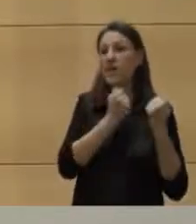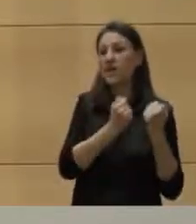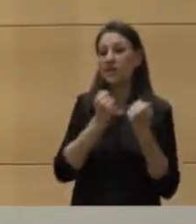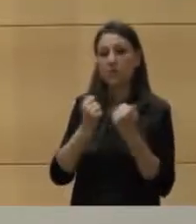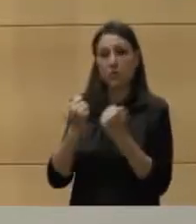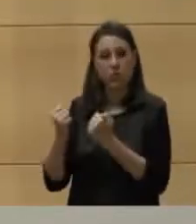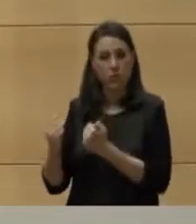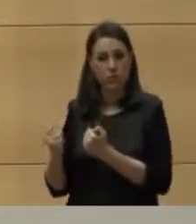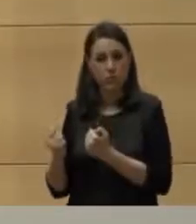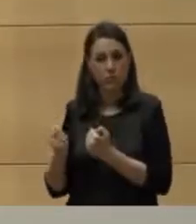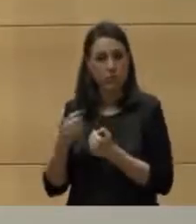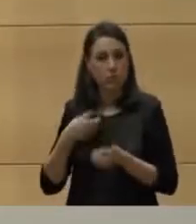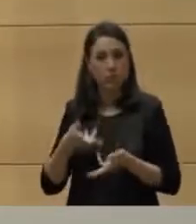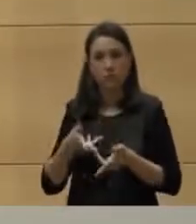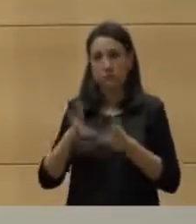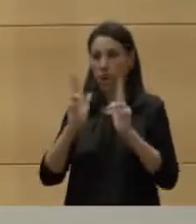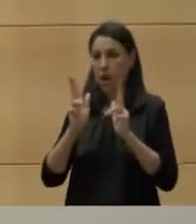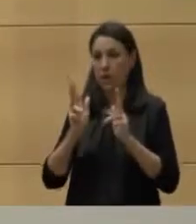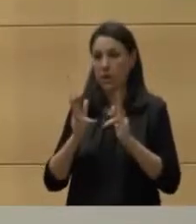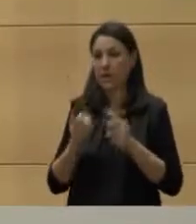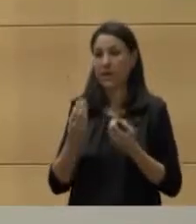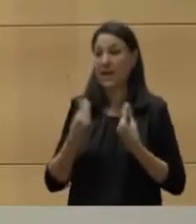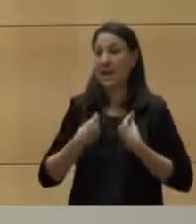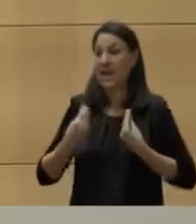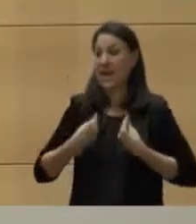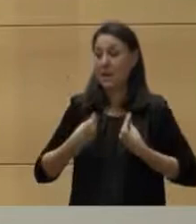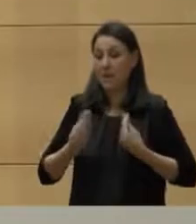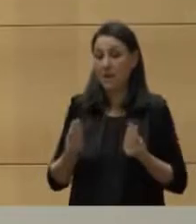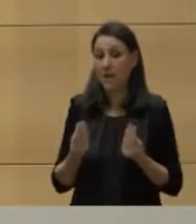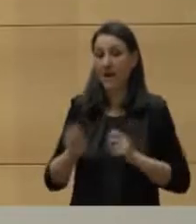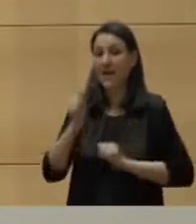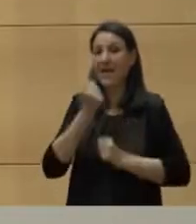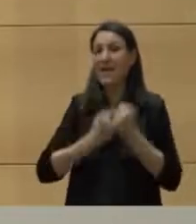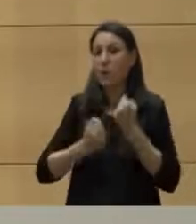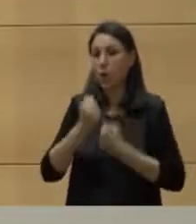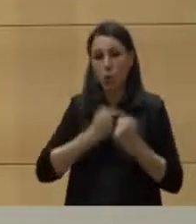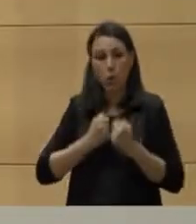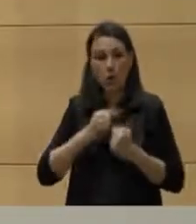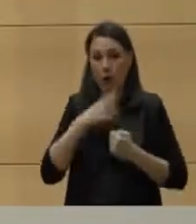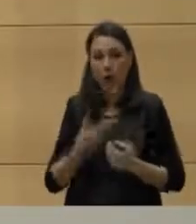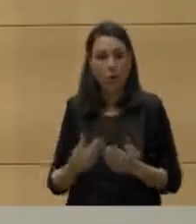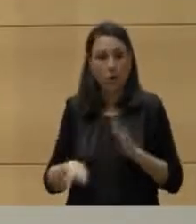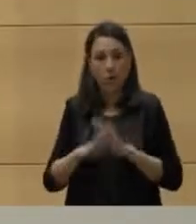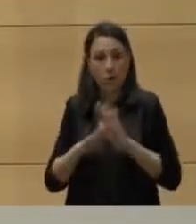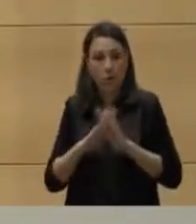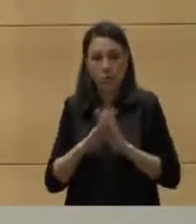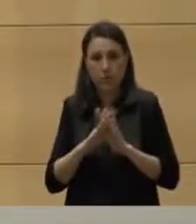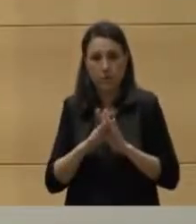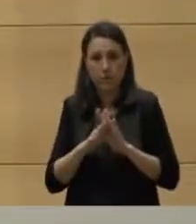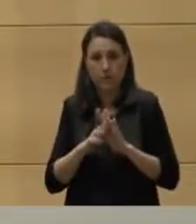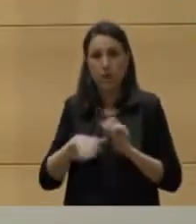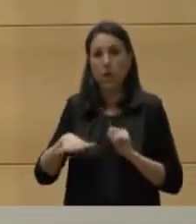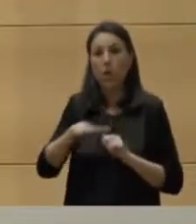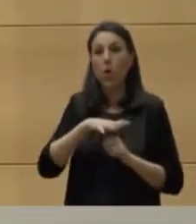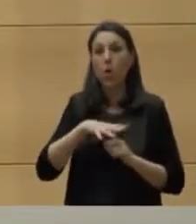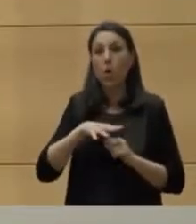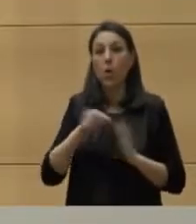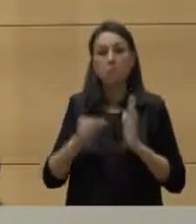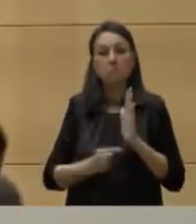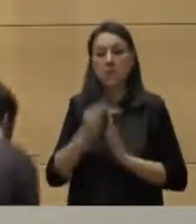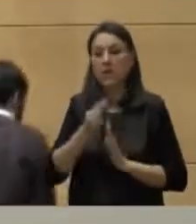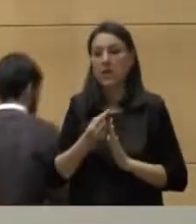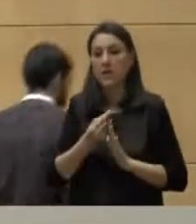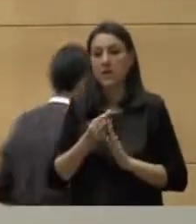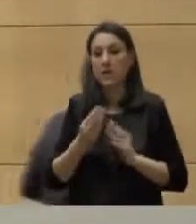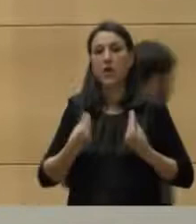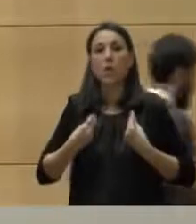como hábitat en el que la vida económica y política se desenvuelven. Un régimen de connivencias, permisividades